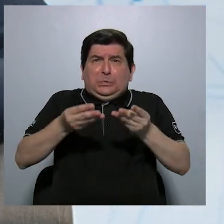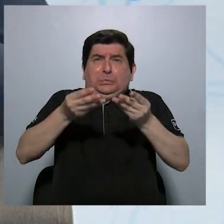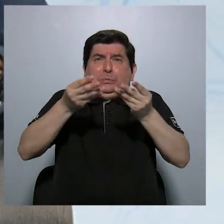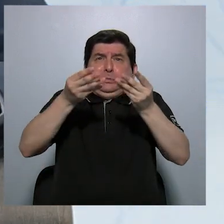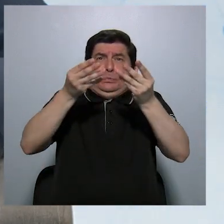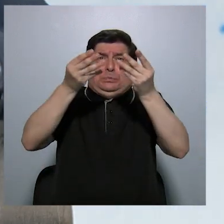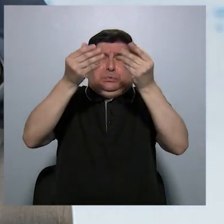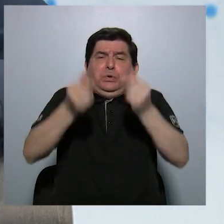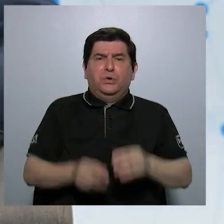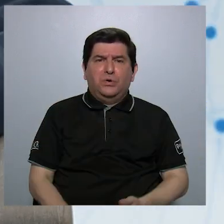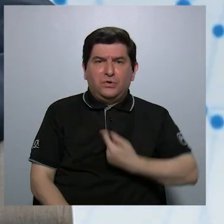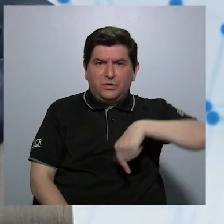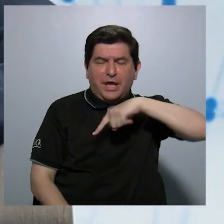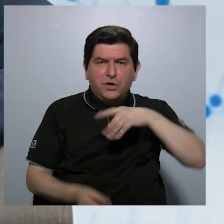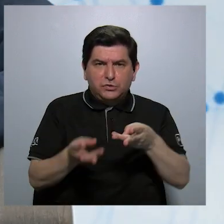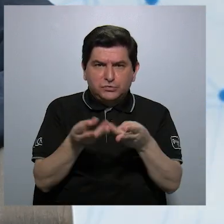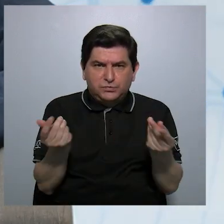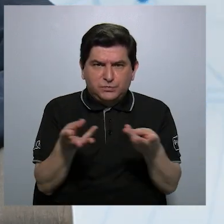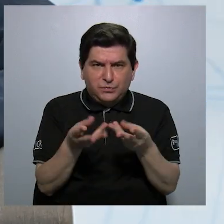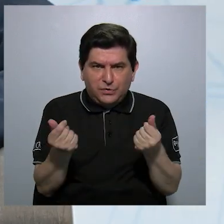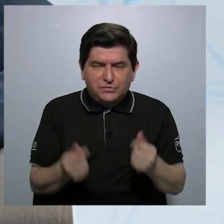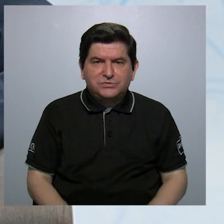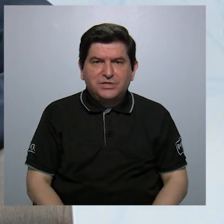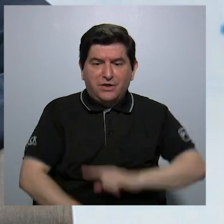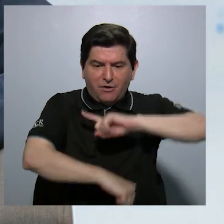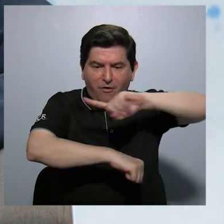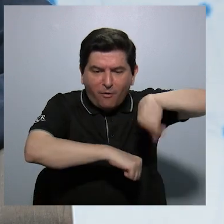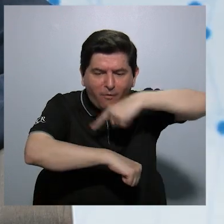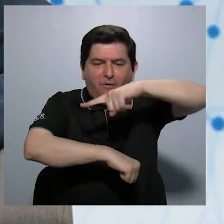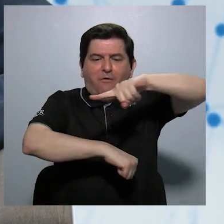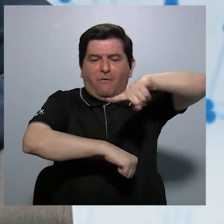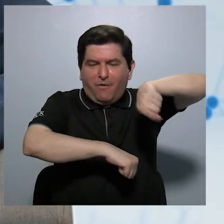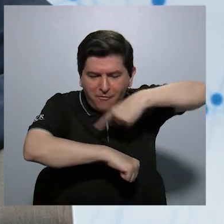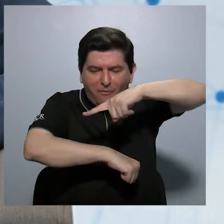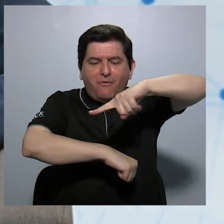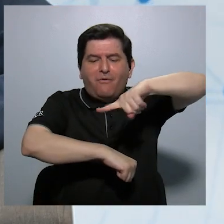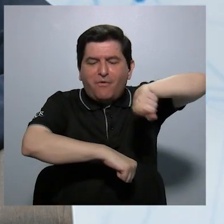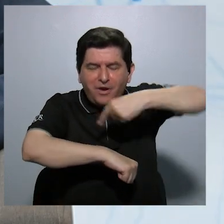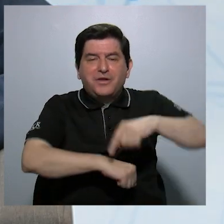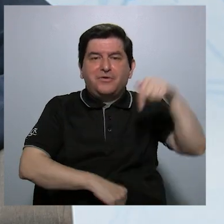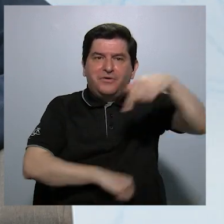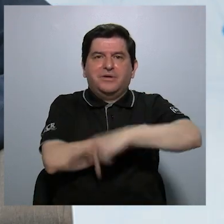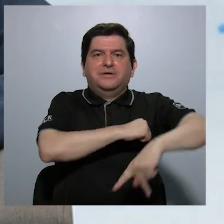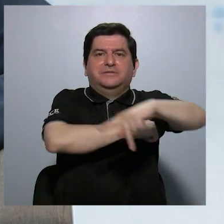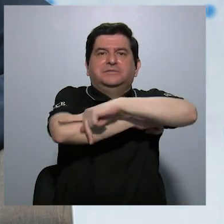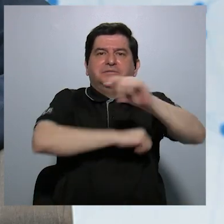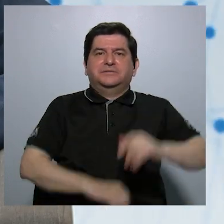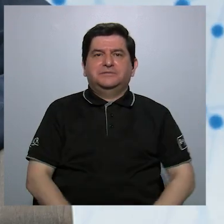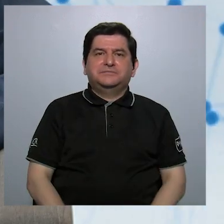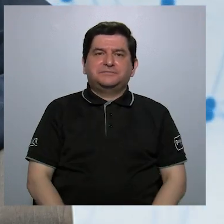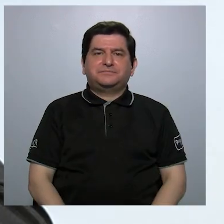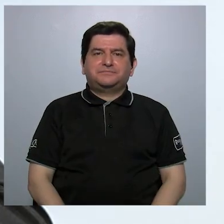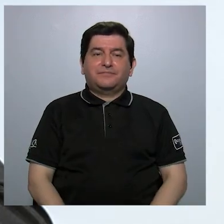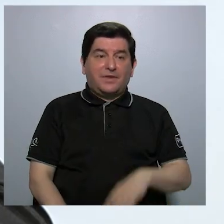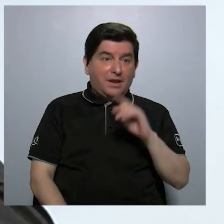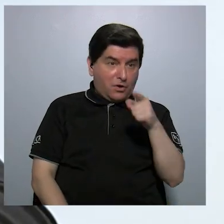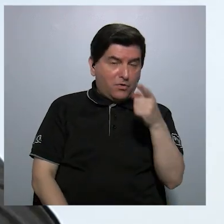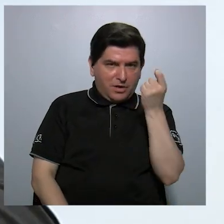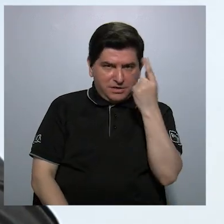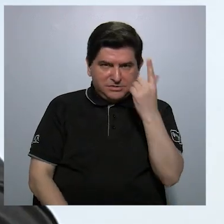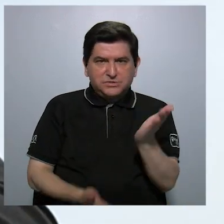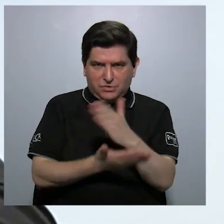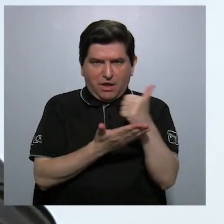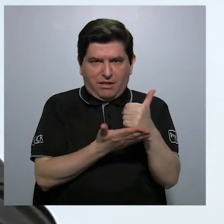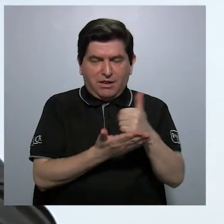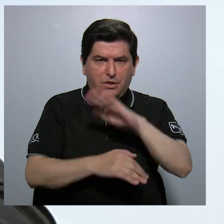que estamos generando cada hora en nuestros países? Correcto. Con esto hay que entender